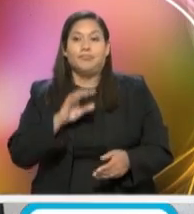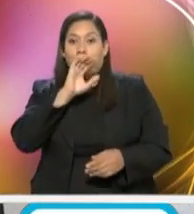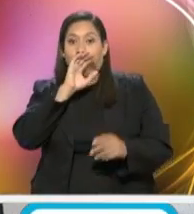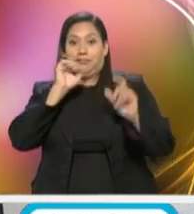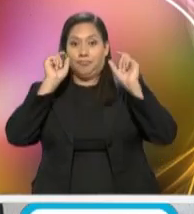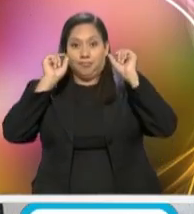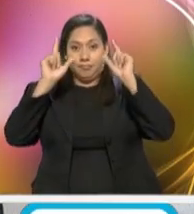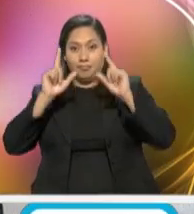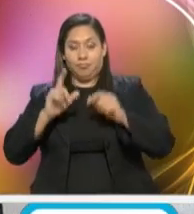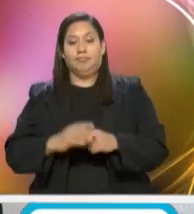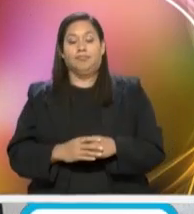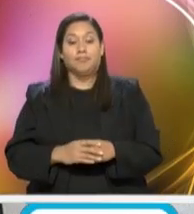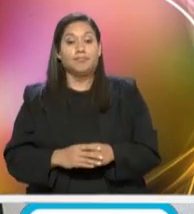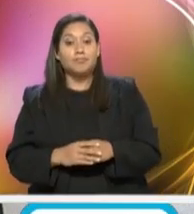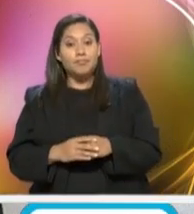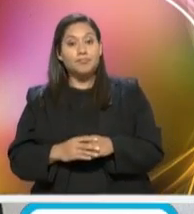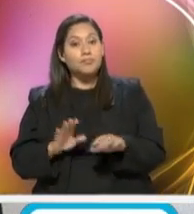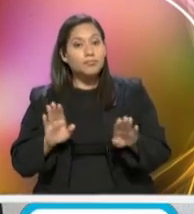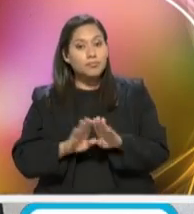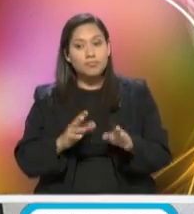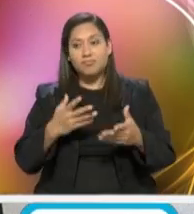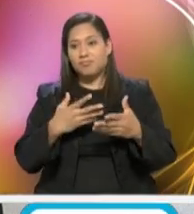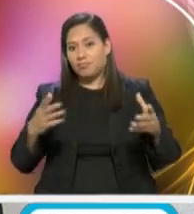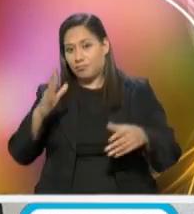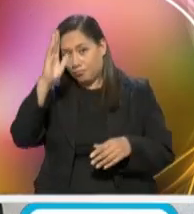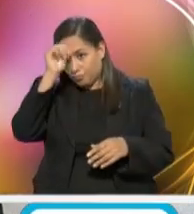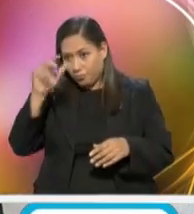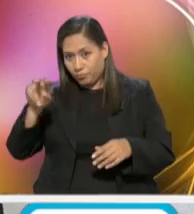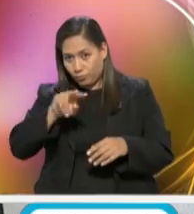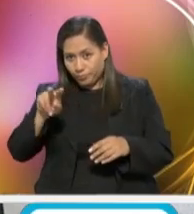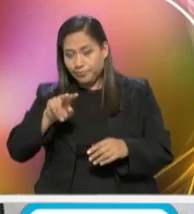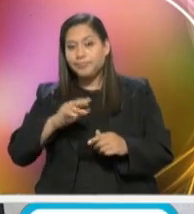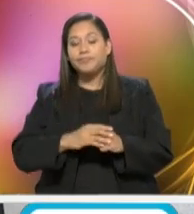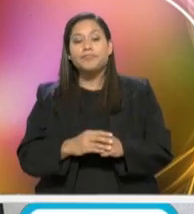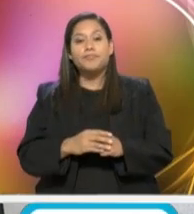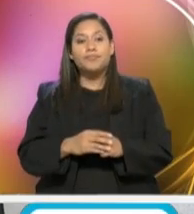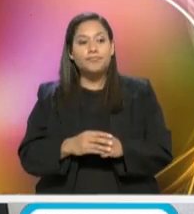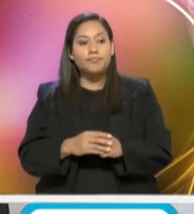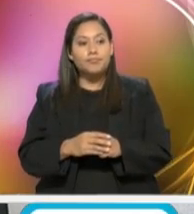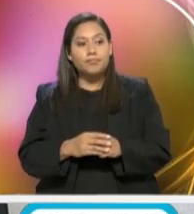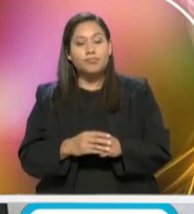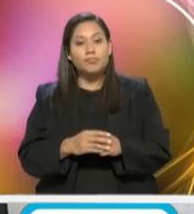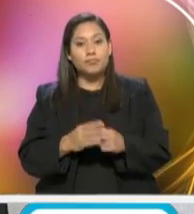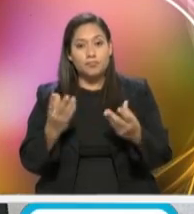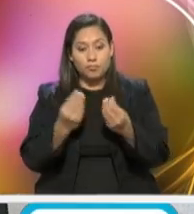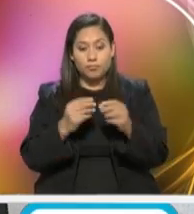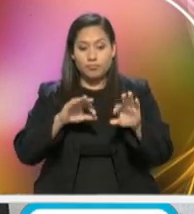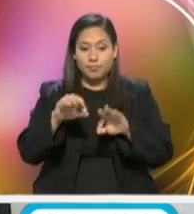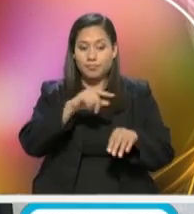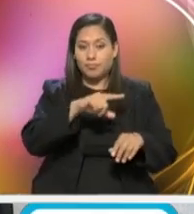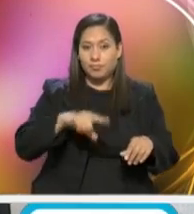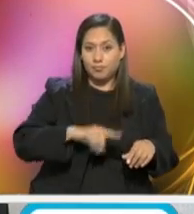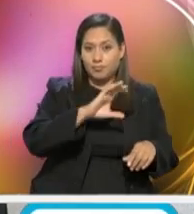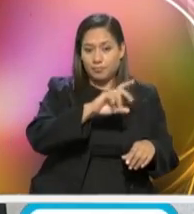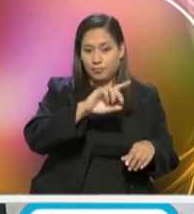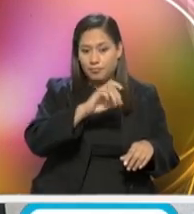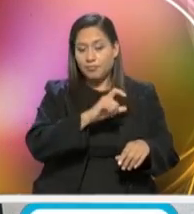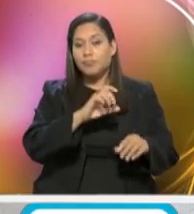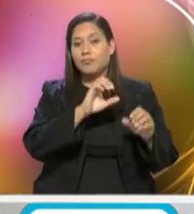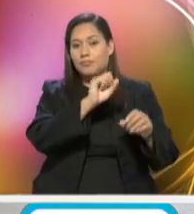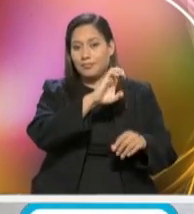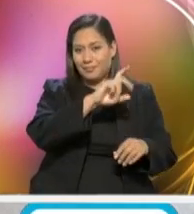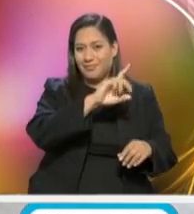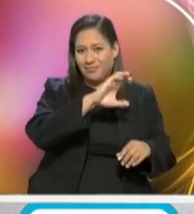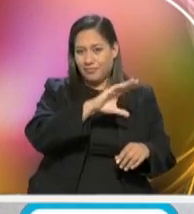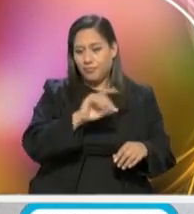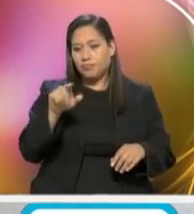asombrada de este gran convenio en colaboración del Gobierno de la Ciudad de México, la Secretaría de Desarrollo Económico y,